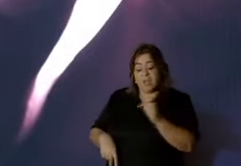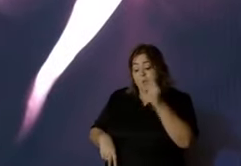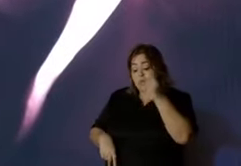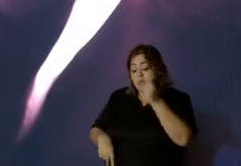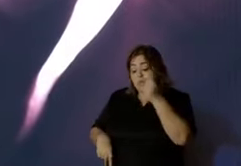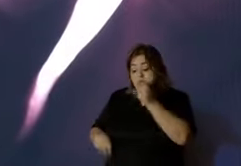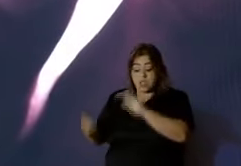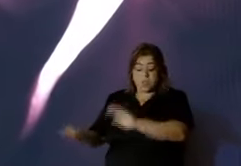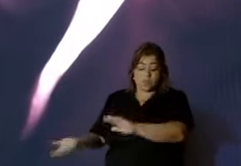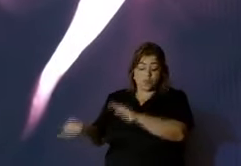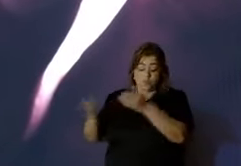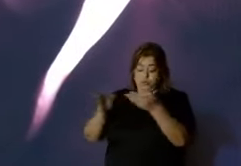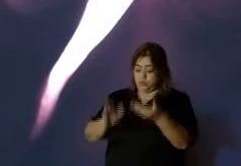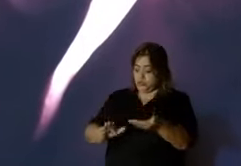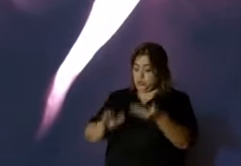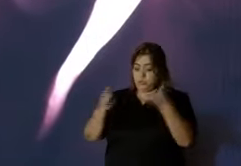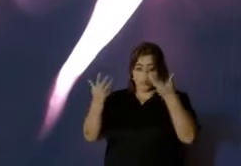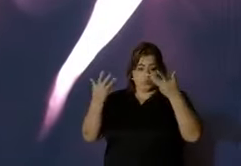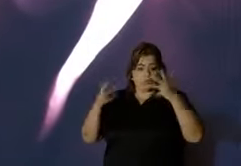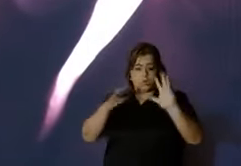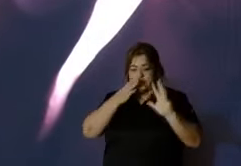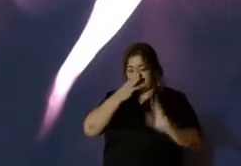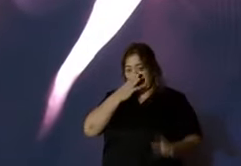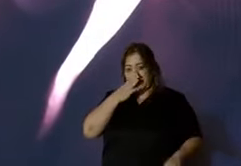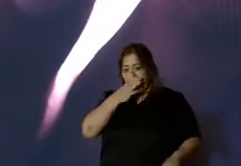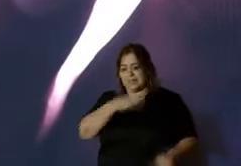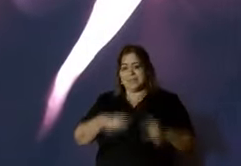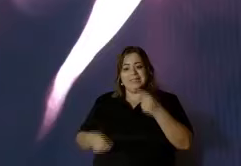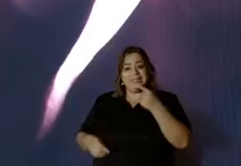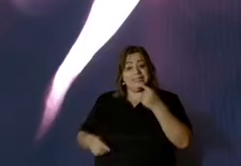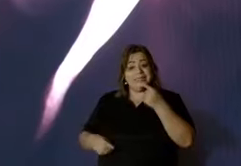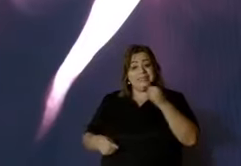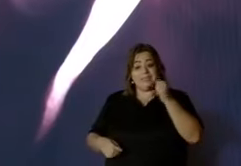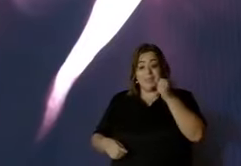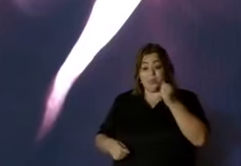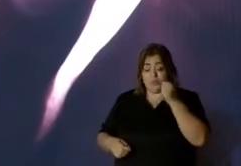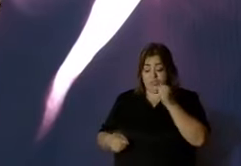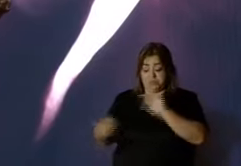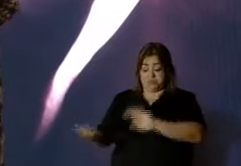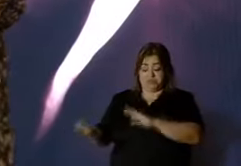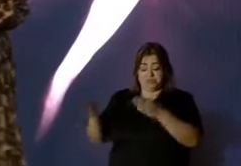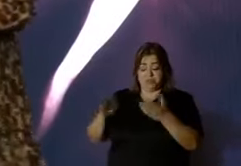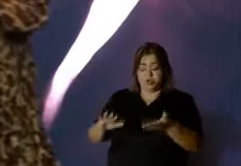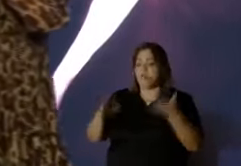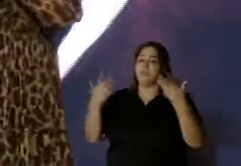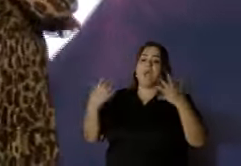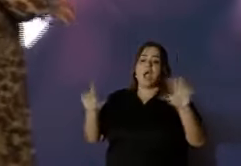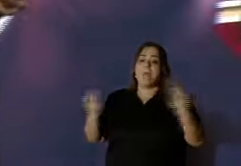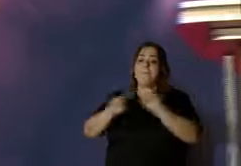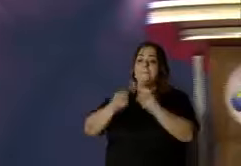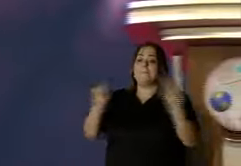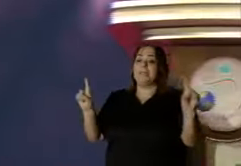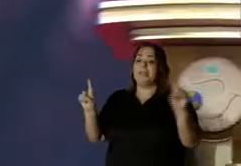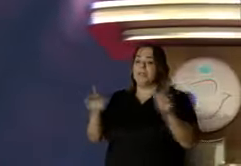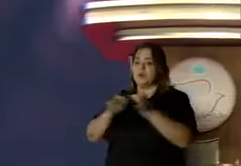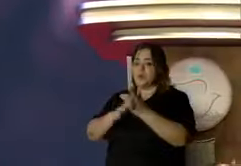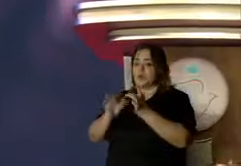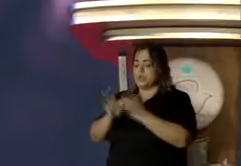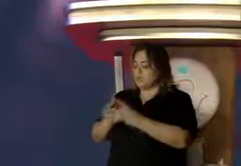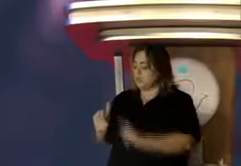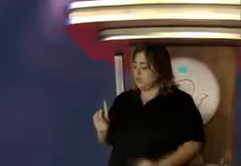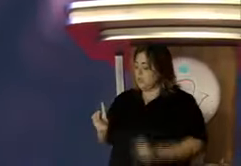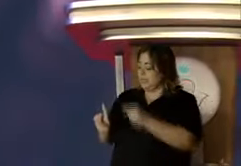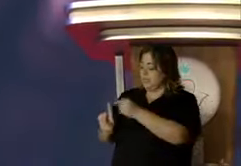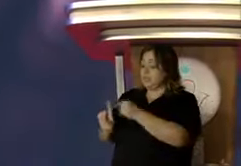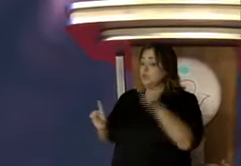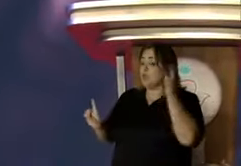este, que yo voy para allá y dice que ya se murió. Pero Jesús escuchó lo